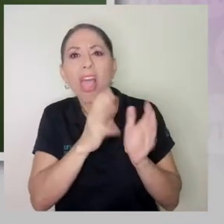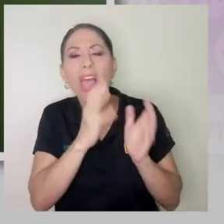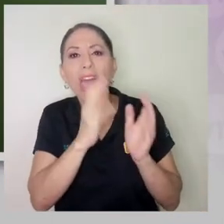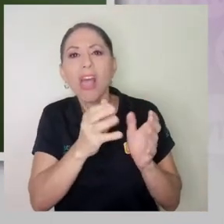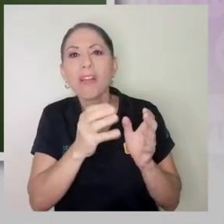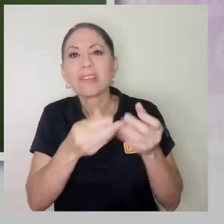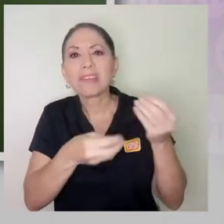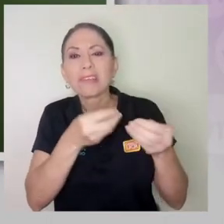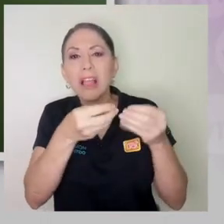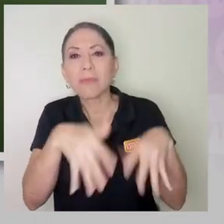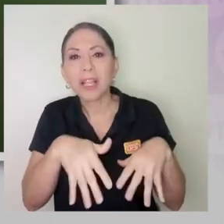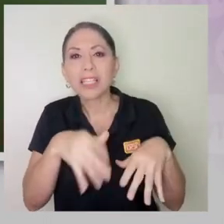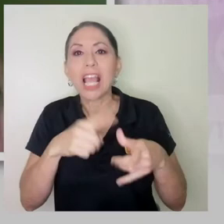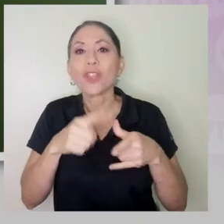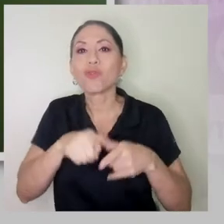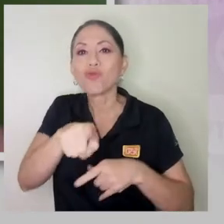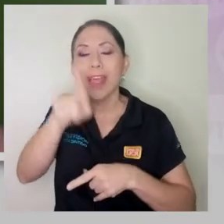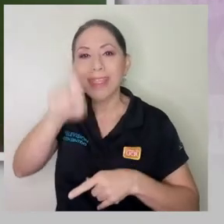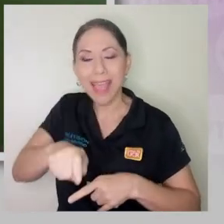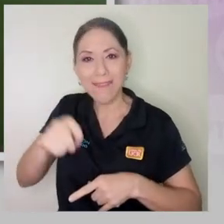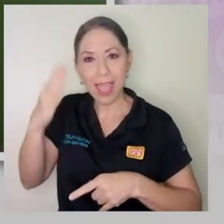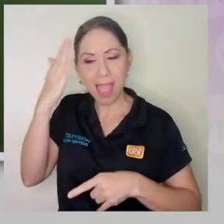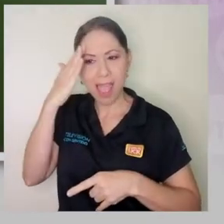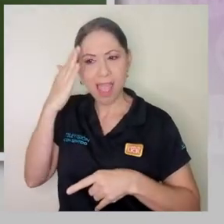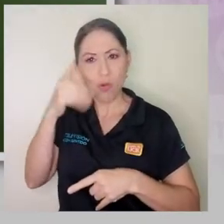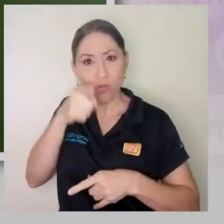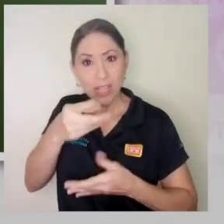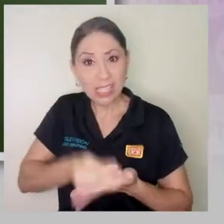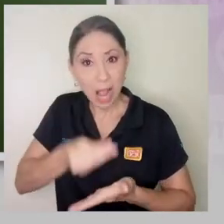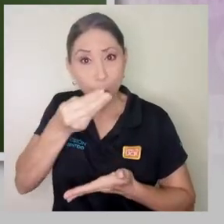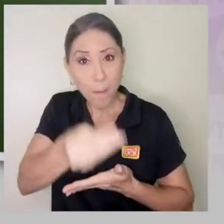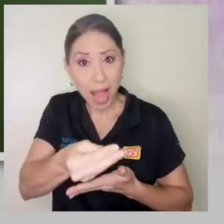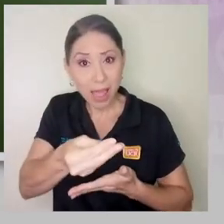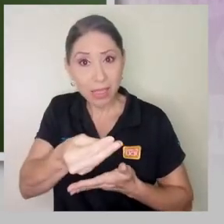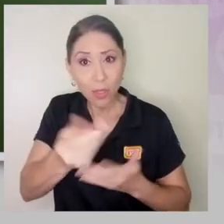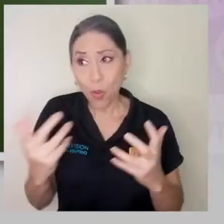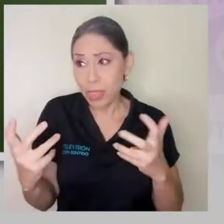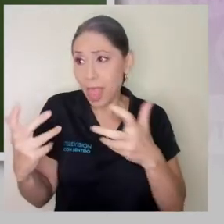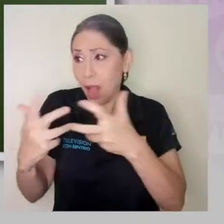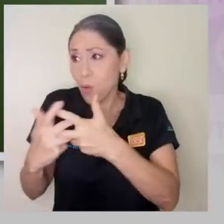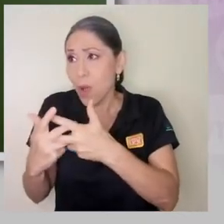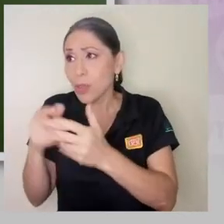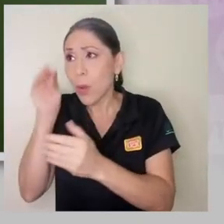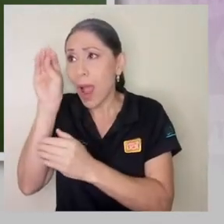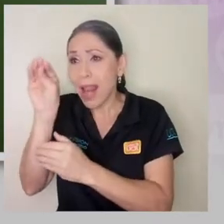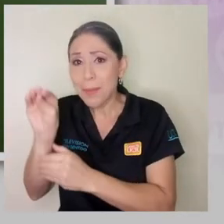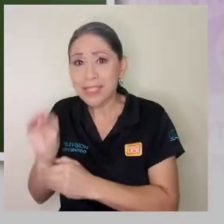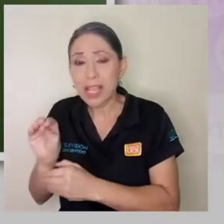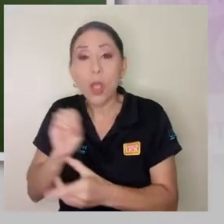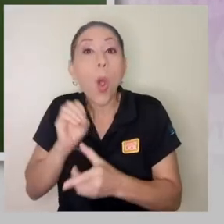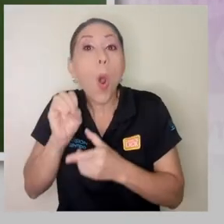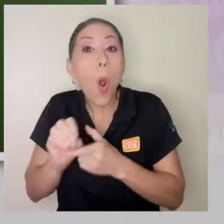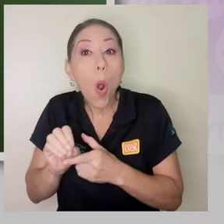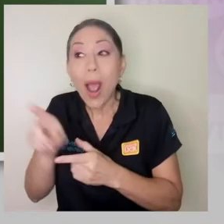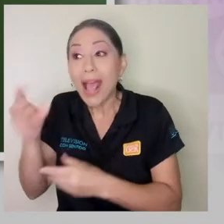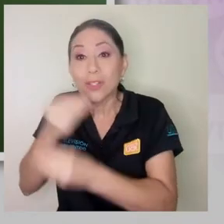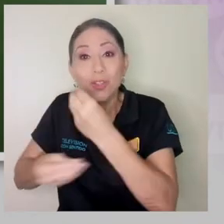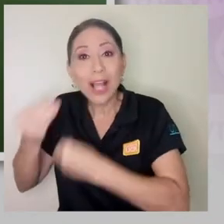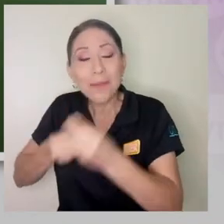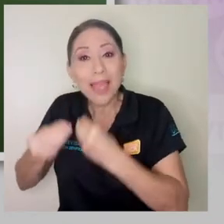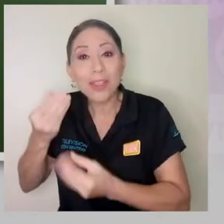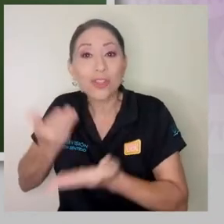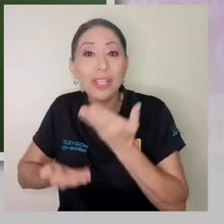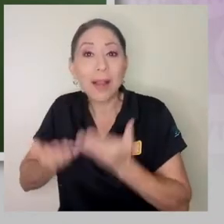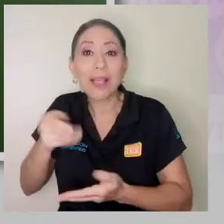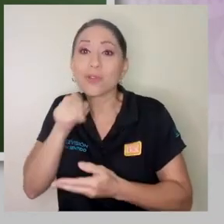cuestionarse si está comprando acorde a la capacidad de almacenamiento que tiene o si no le está dando una rotación a sus alimentos de la